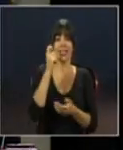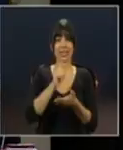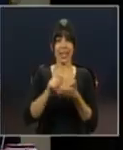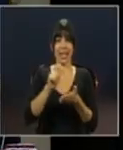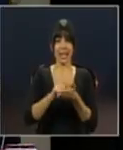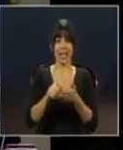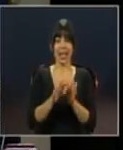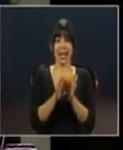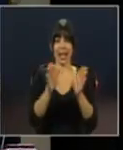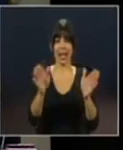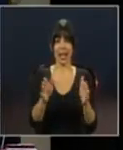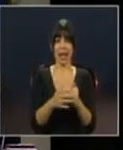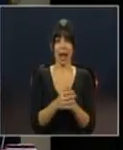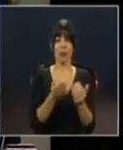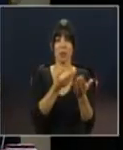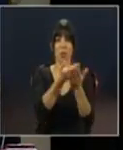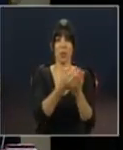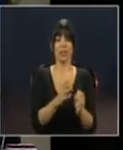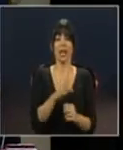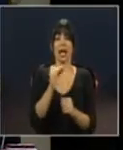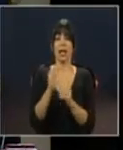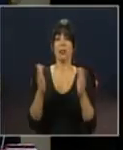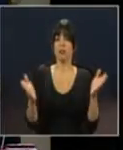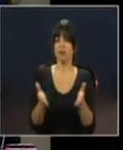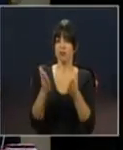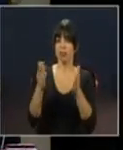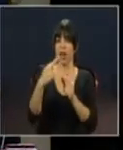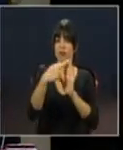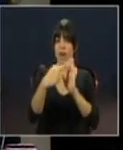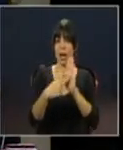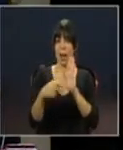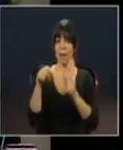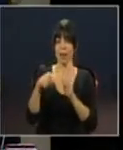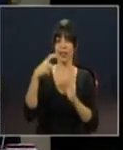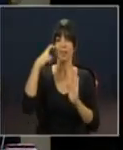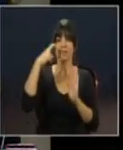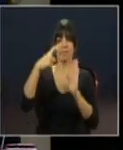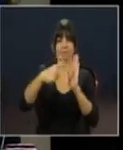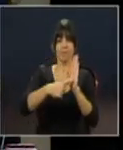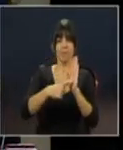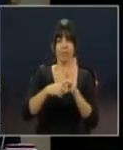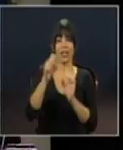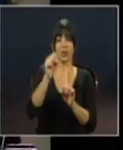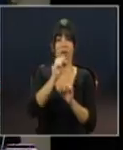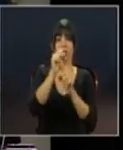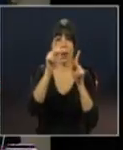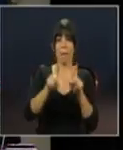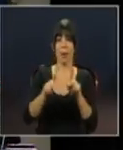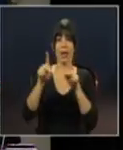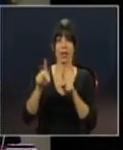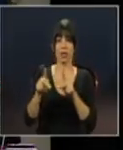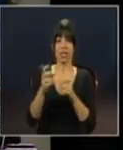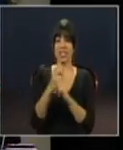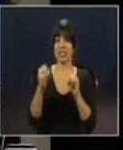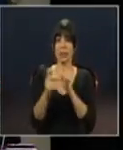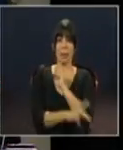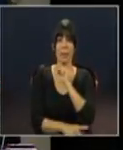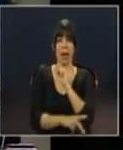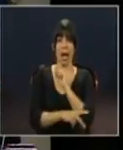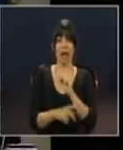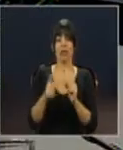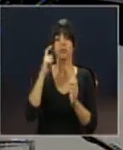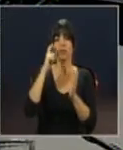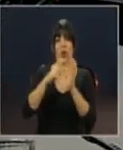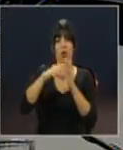Secretaría General y en la promulgación del reglamento que reconoce la condición de las personas apátridas en el territorio